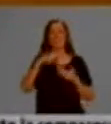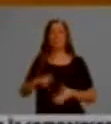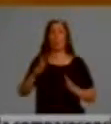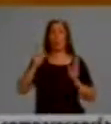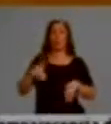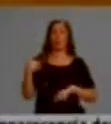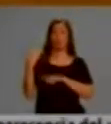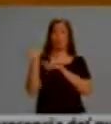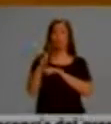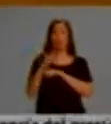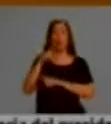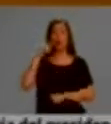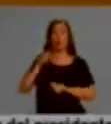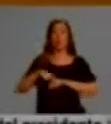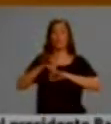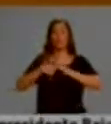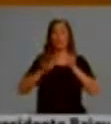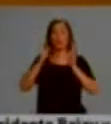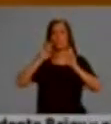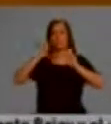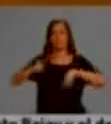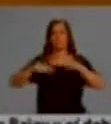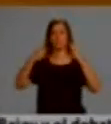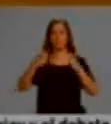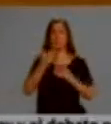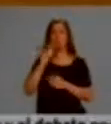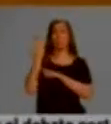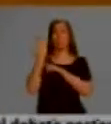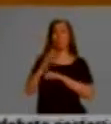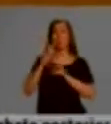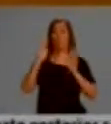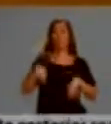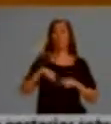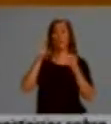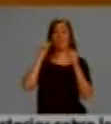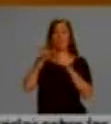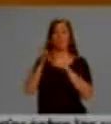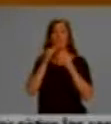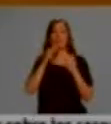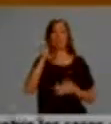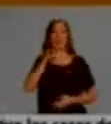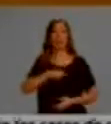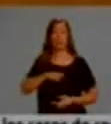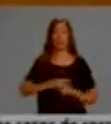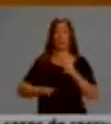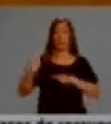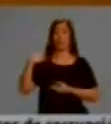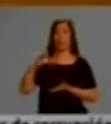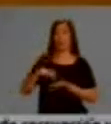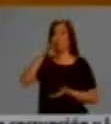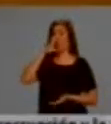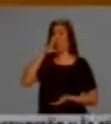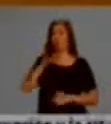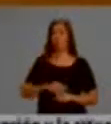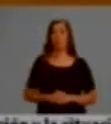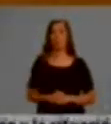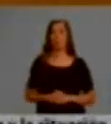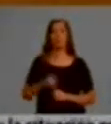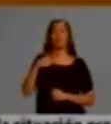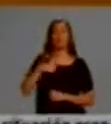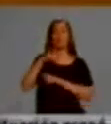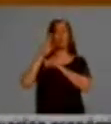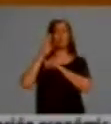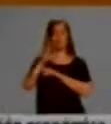paquete de propuestas de regeneración democrática que planteé en el debate sobre el Estado de la Nación del mes de febrero.